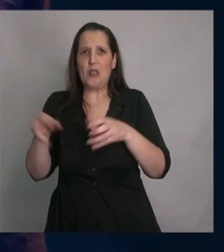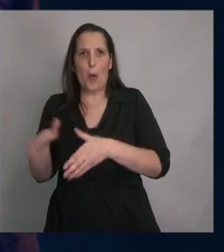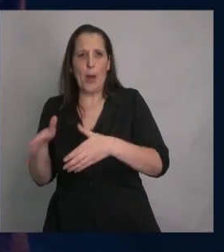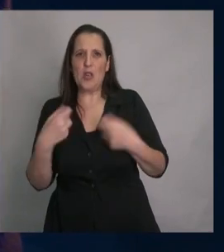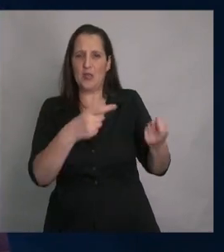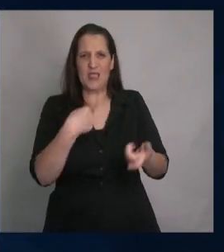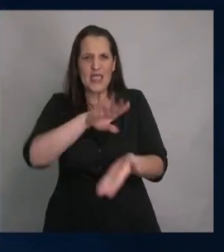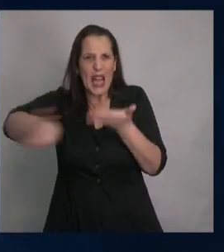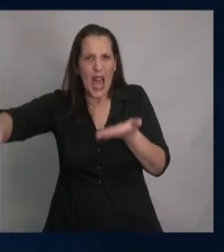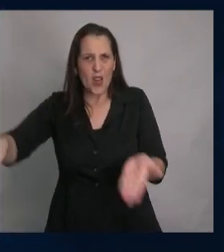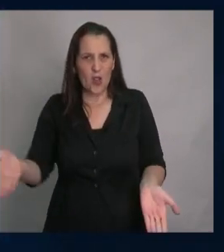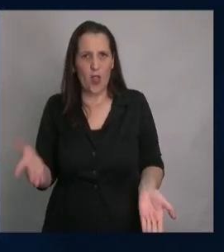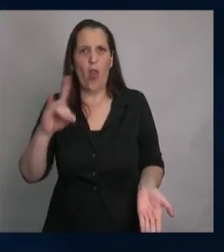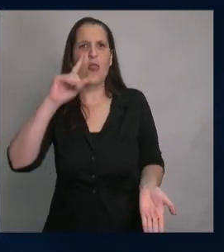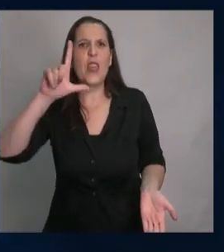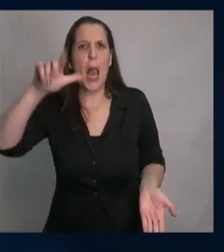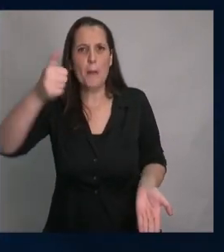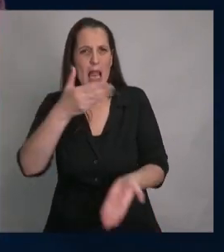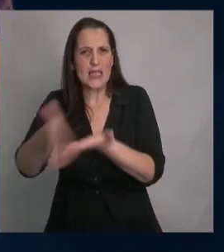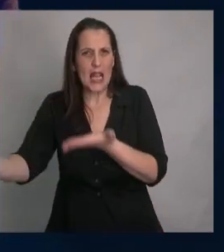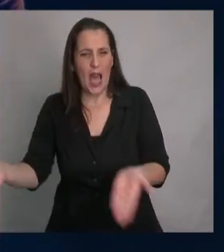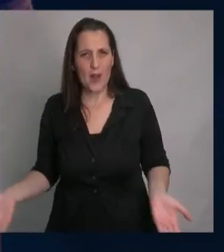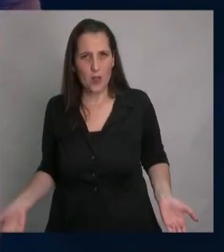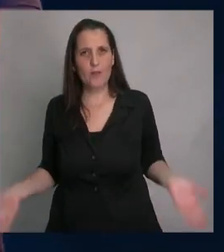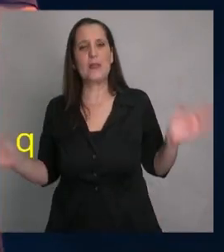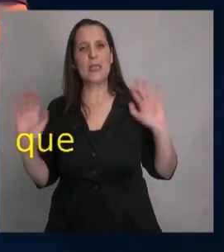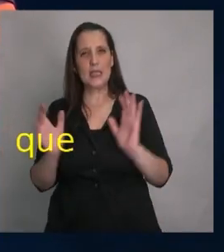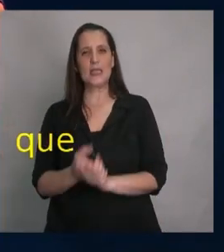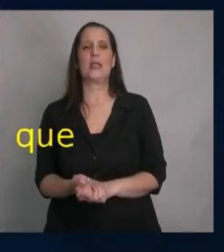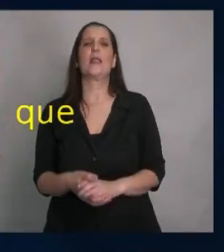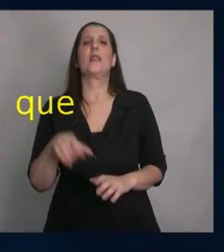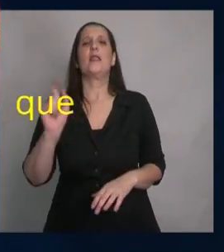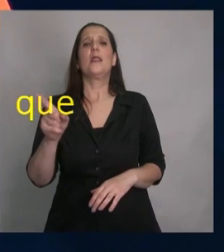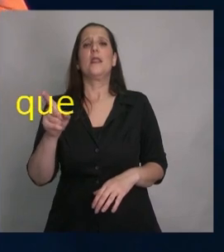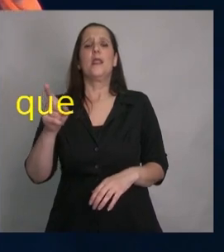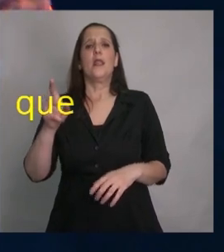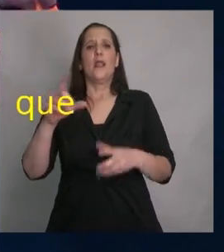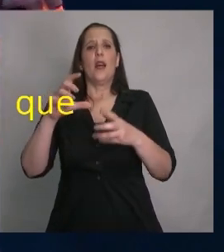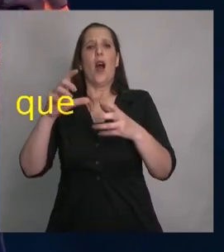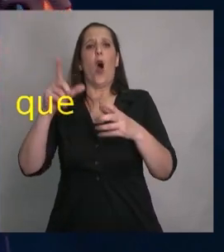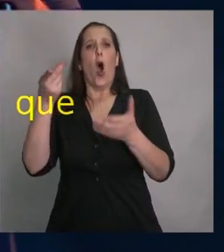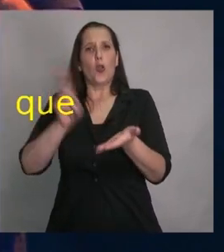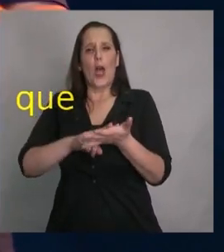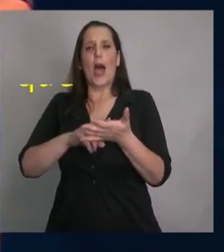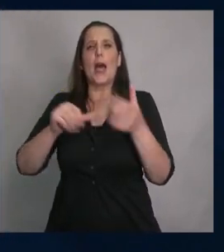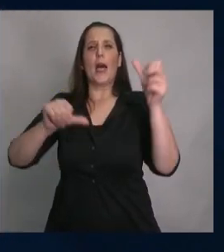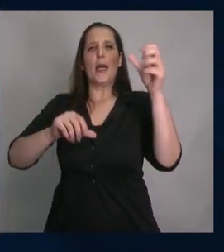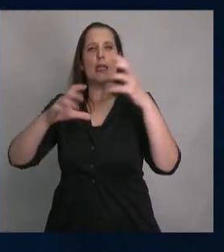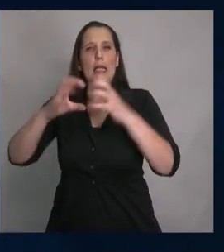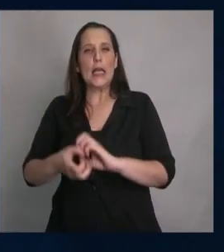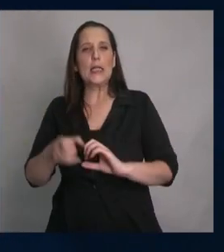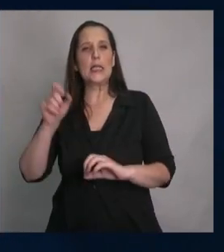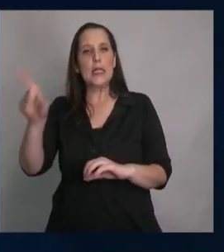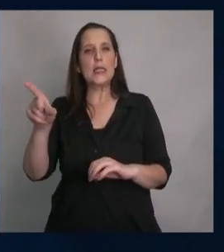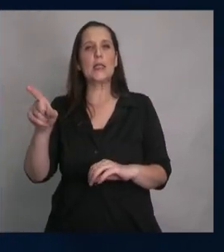entra a presidente Michel Temer e a crise se aprofunda novamente, fazem pesquisa, quem subia